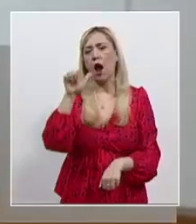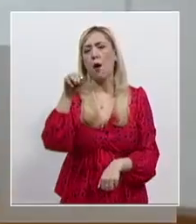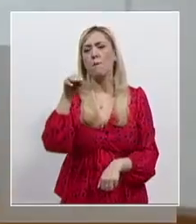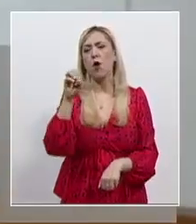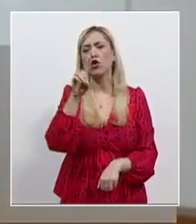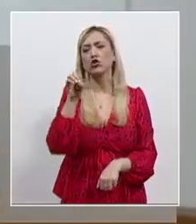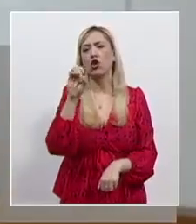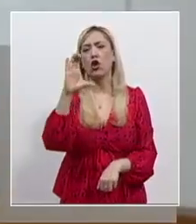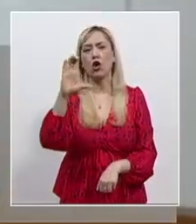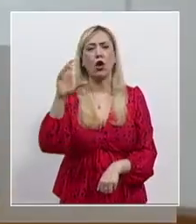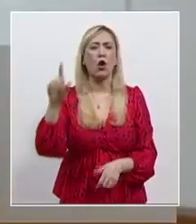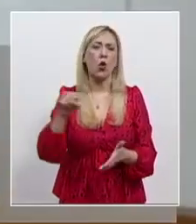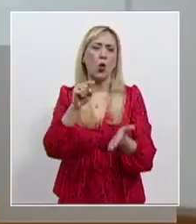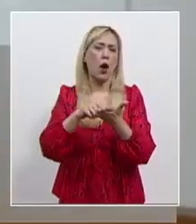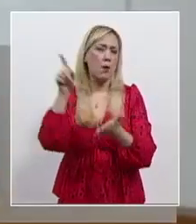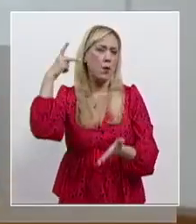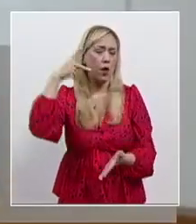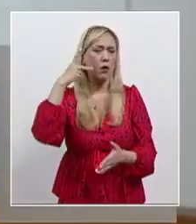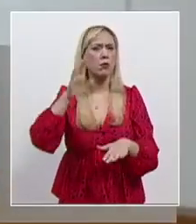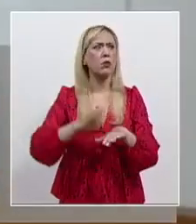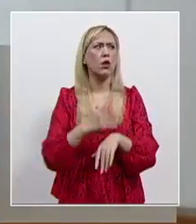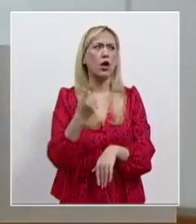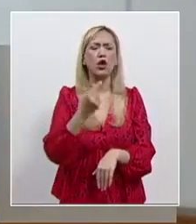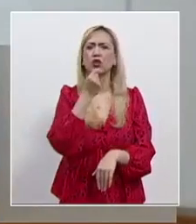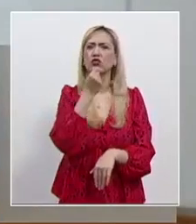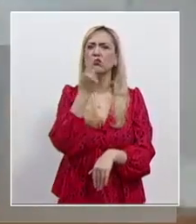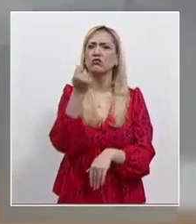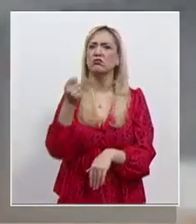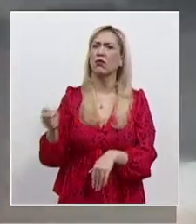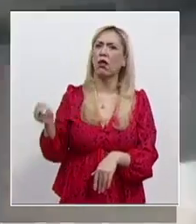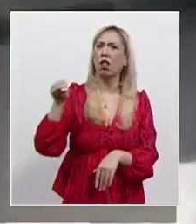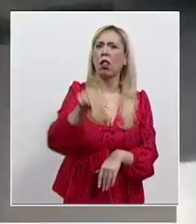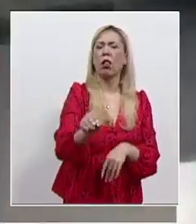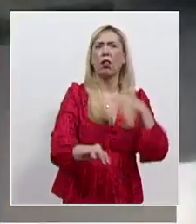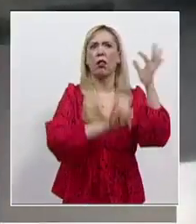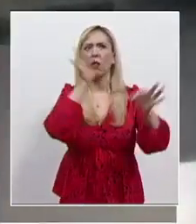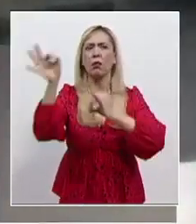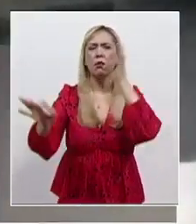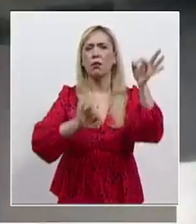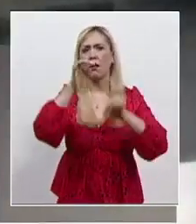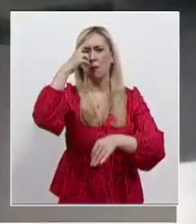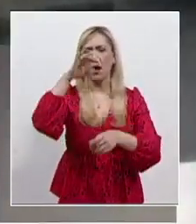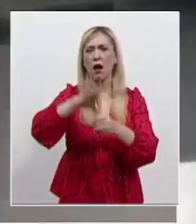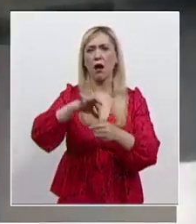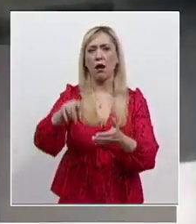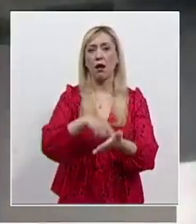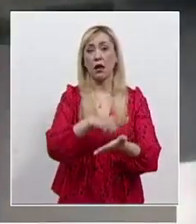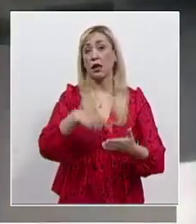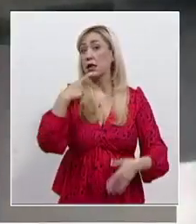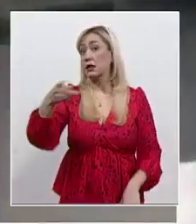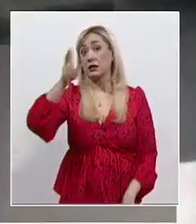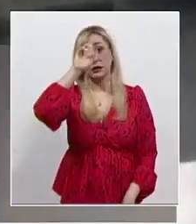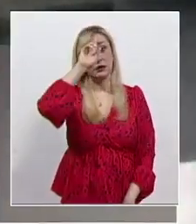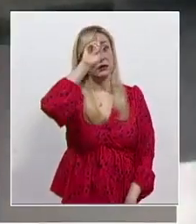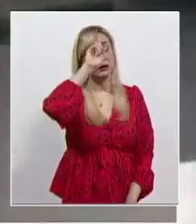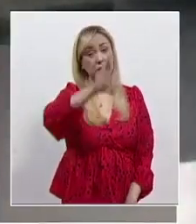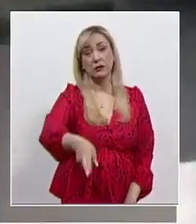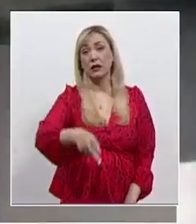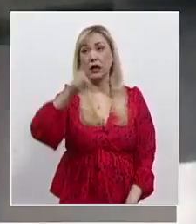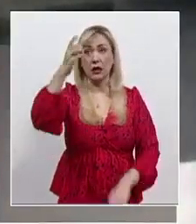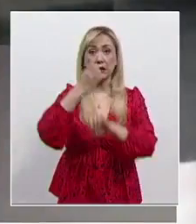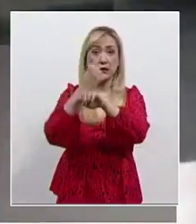y adolescencia por la aparición de menores de edad en propaganda electoral, tal como lo determinó el Tribunal Electoral de aquel